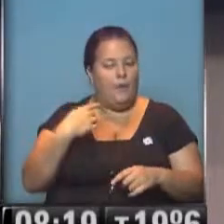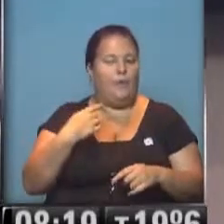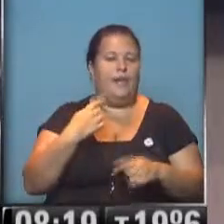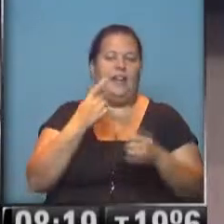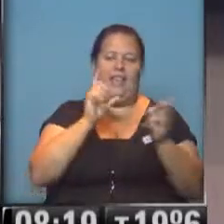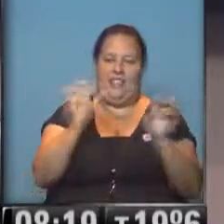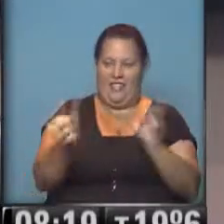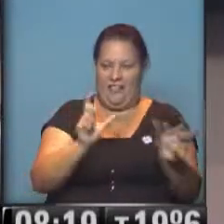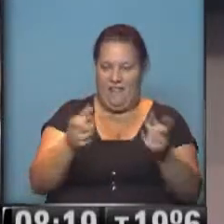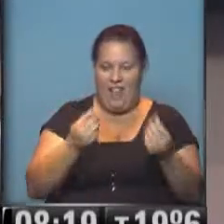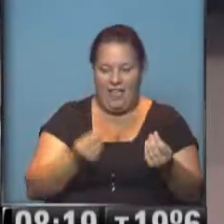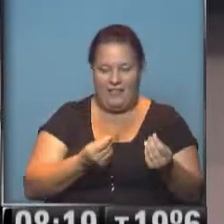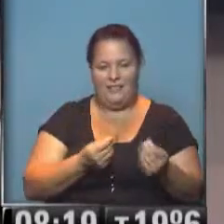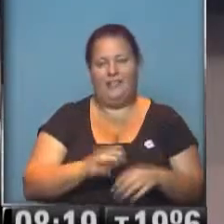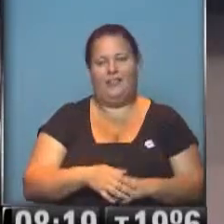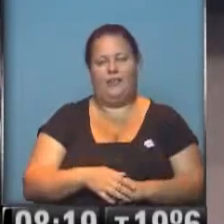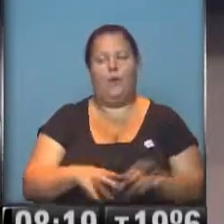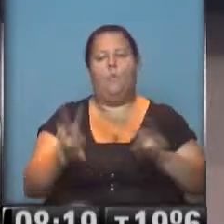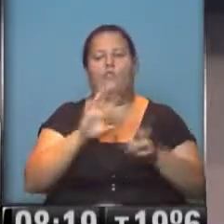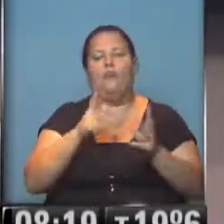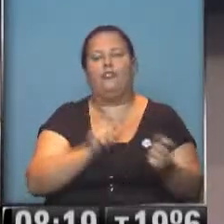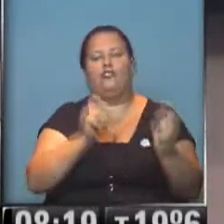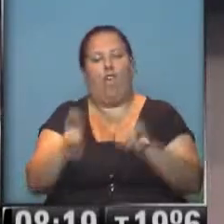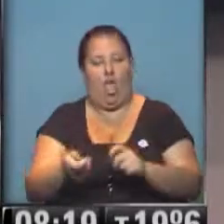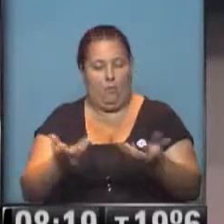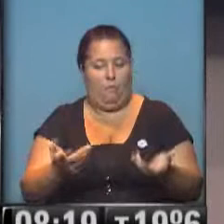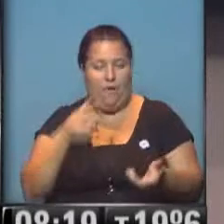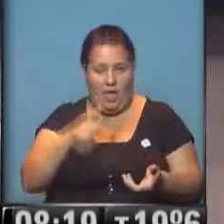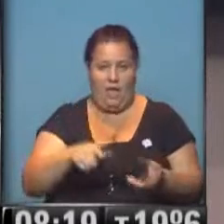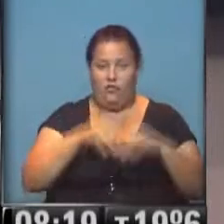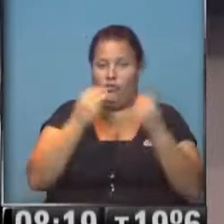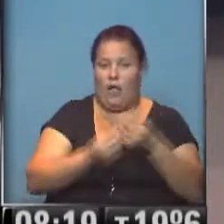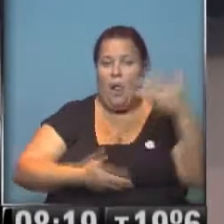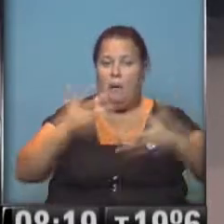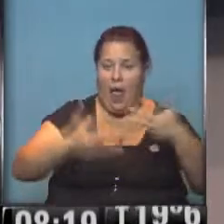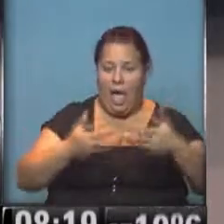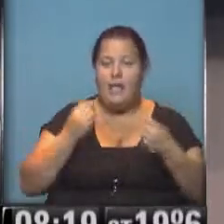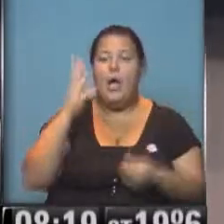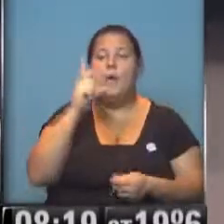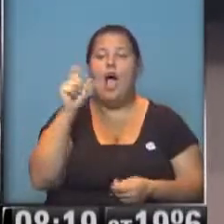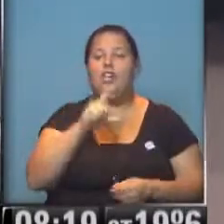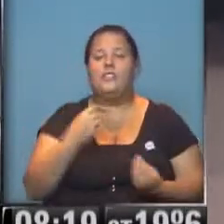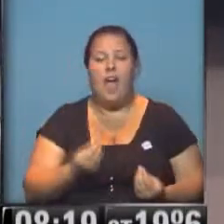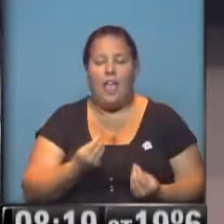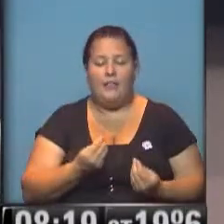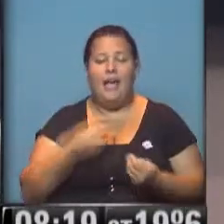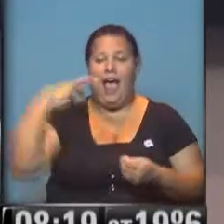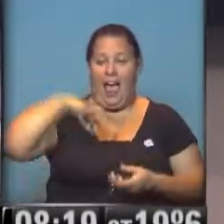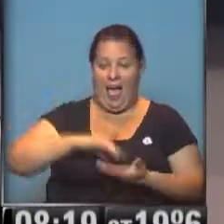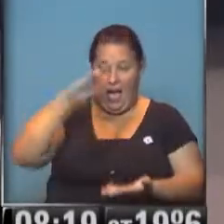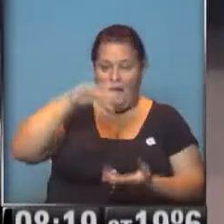diferencia porque vamos a hacer una forma de compensación esto tiene resultados en el balance lo que sólo nos centrará ahora es distribuir las ganancias